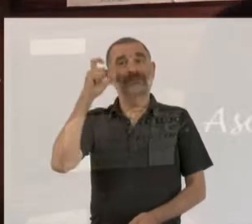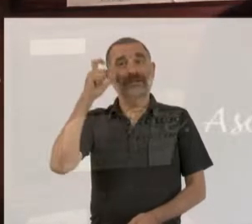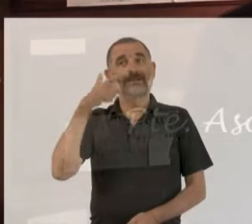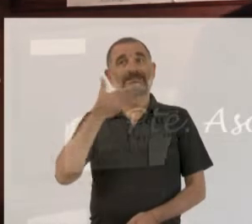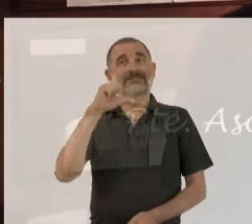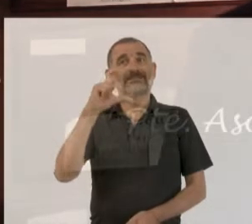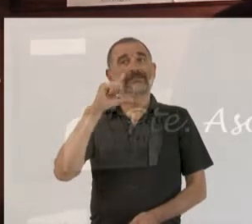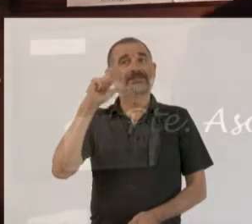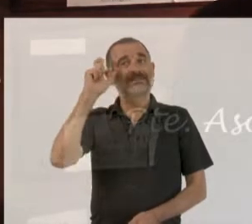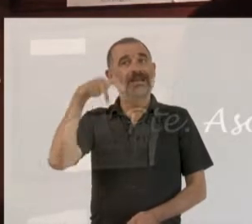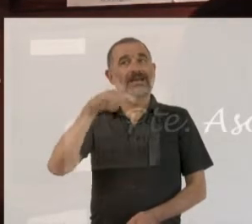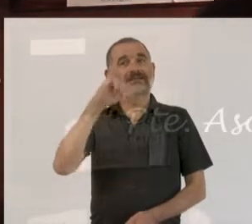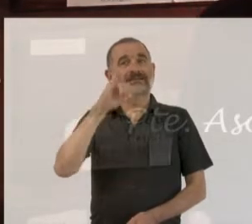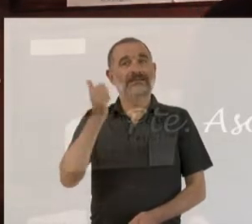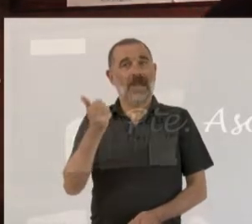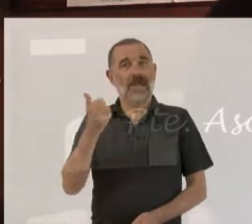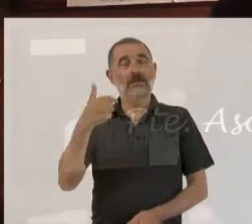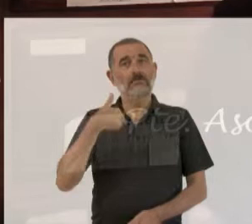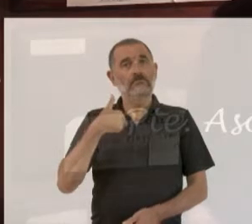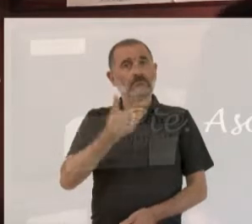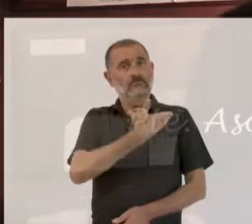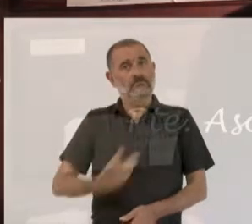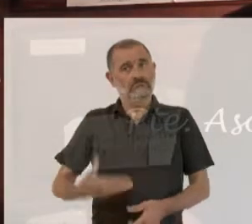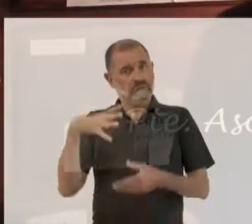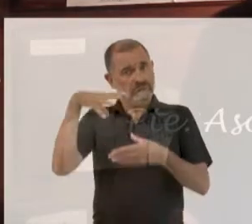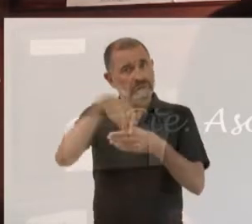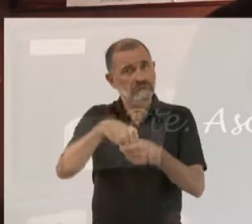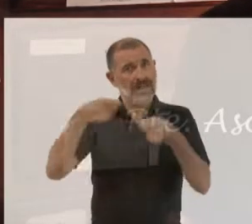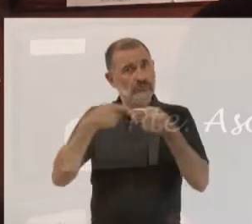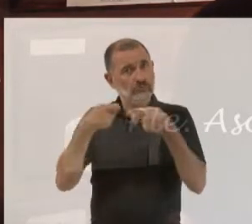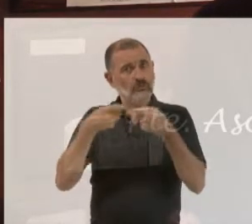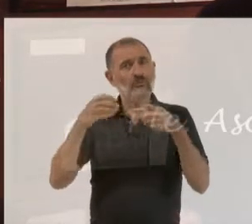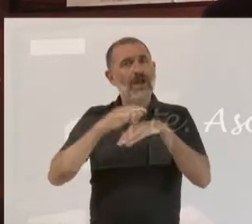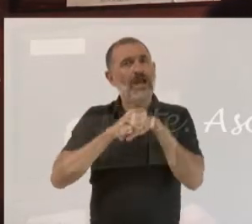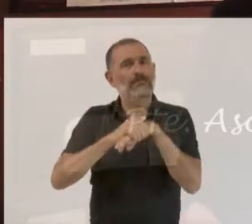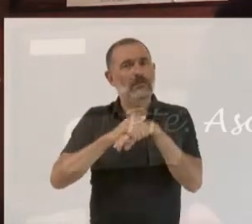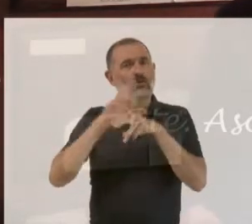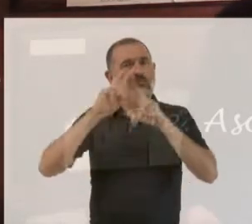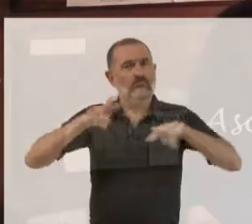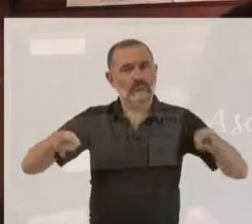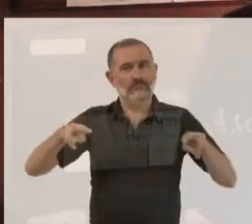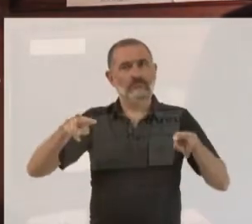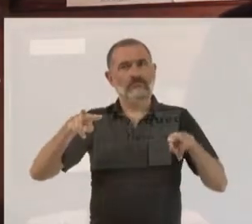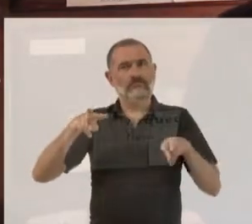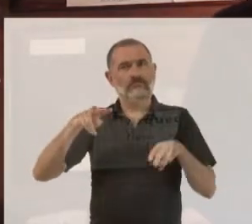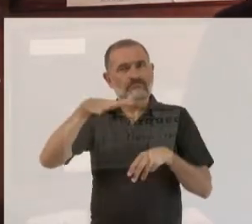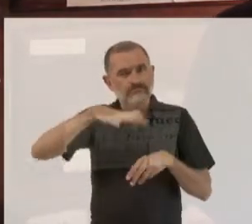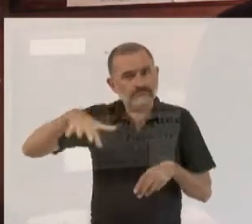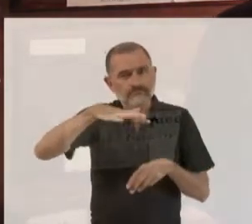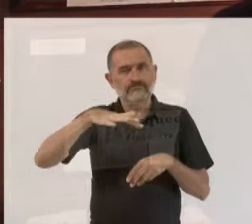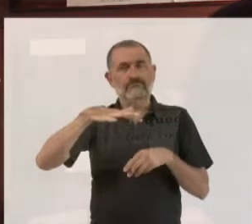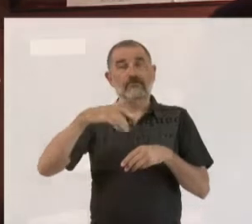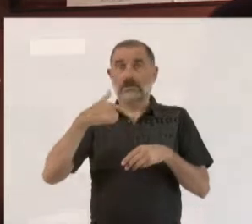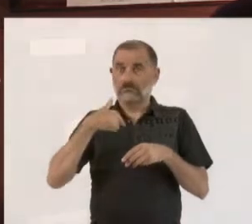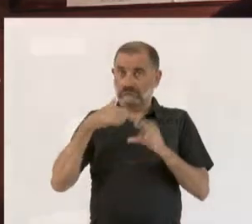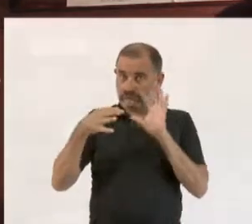presidente de la Asociación Amigos del Museo de Ciencias Naturales Aníbal Montes de Miramar, que es una ONG sin fines de